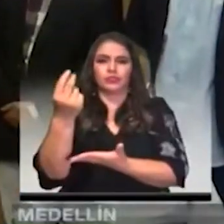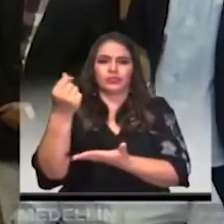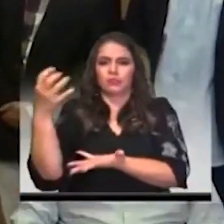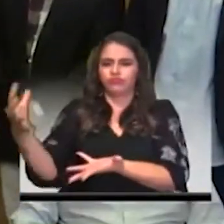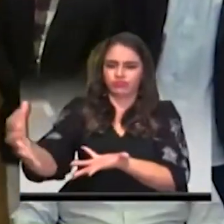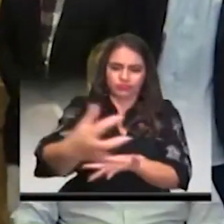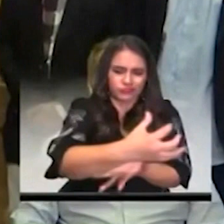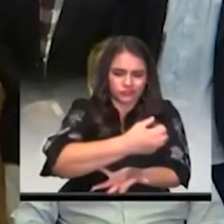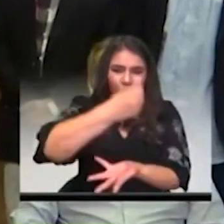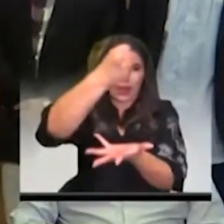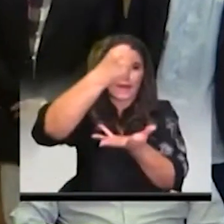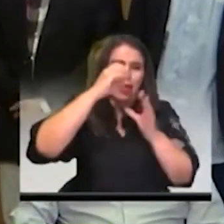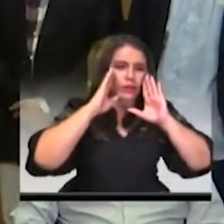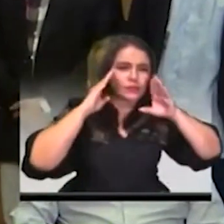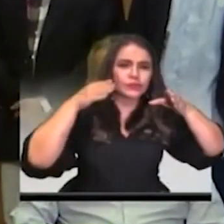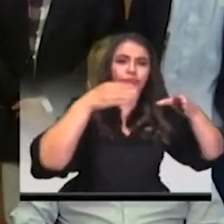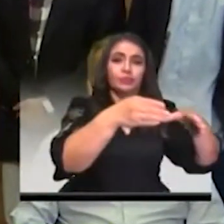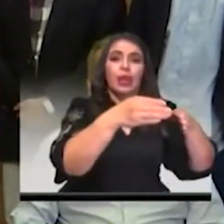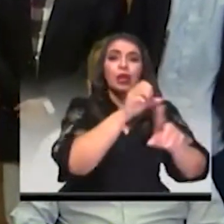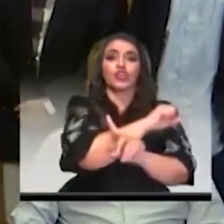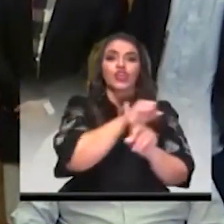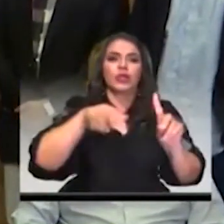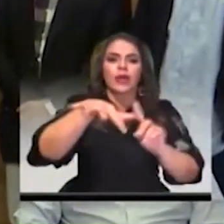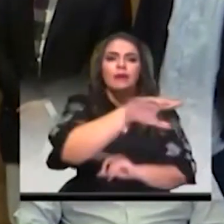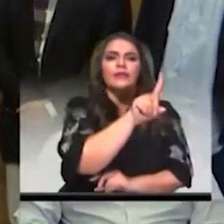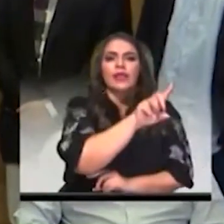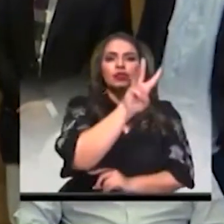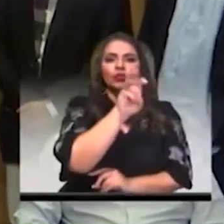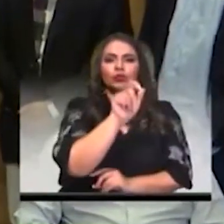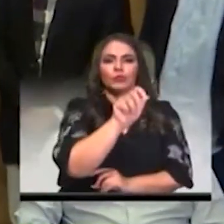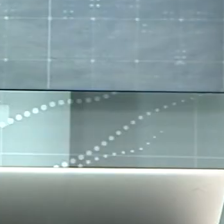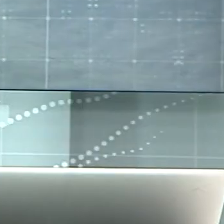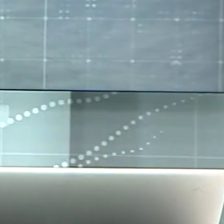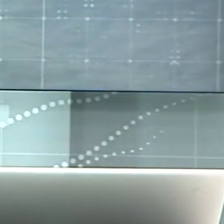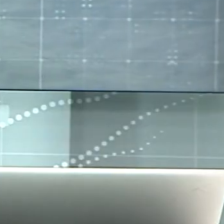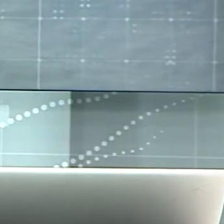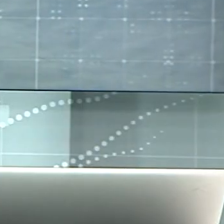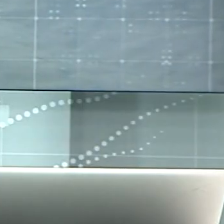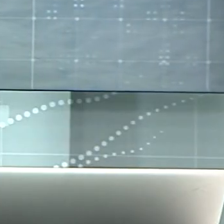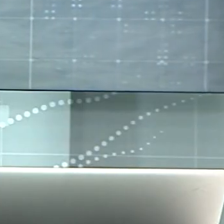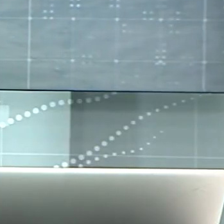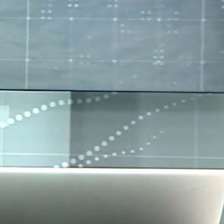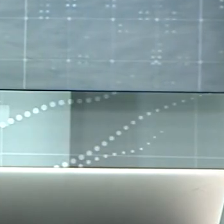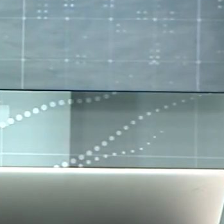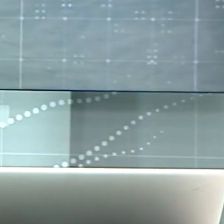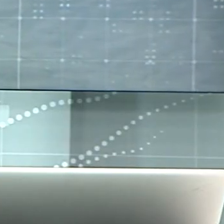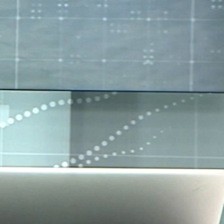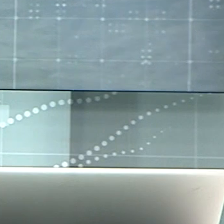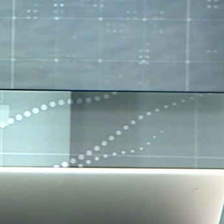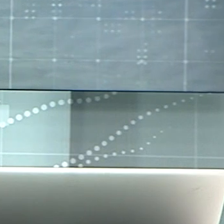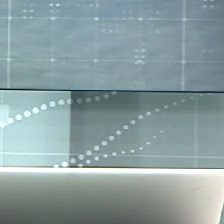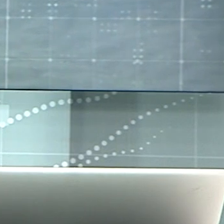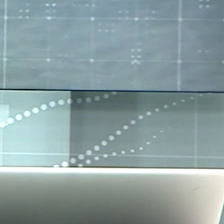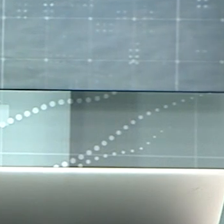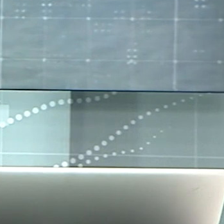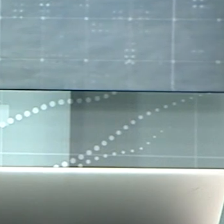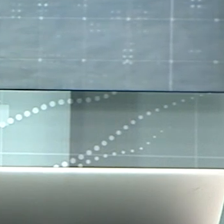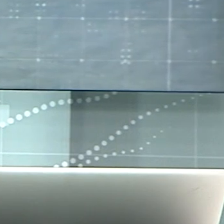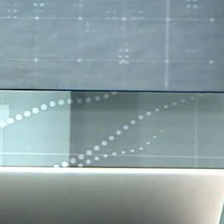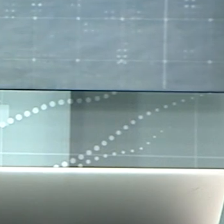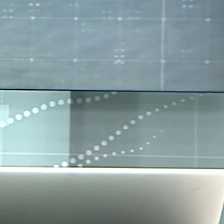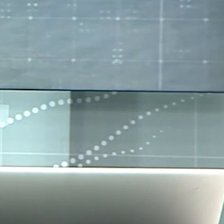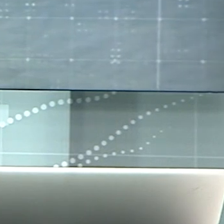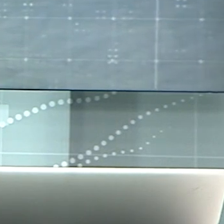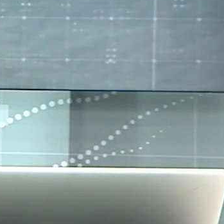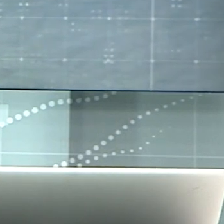el rubro de inversión social en 18.97 billones de pesos. En la Asamblea de Antioquia, con 21 votos a favor